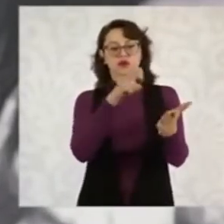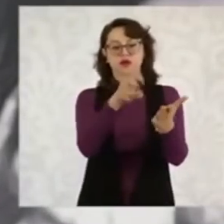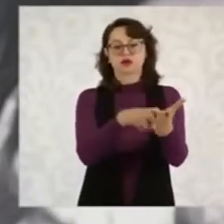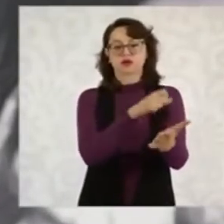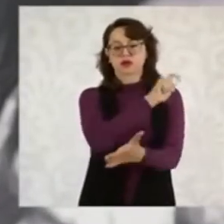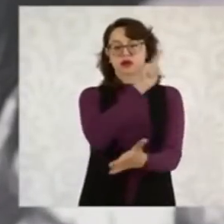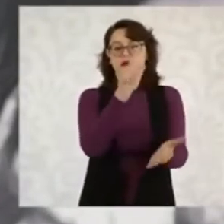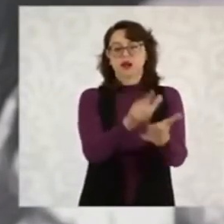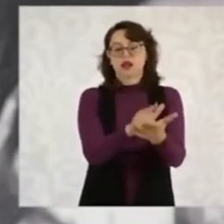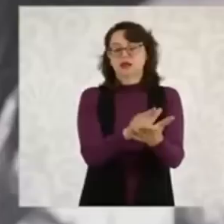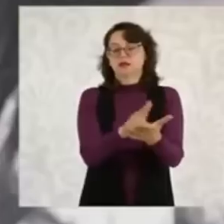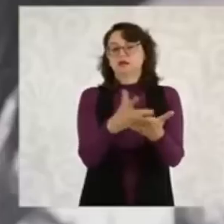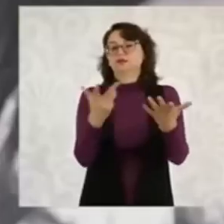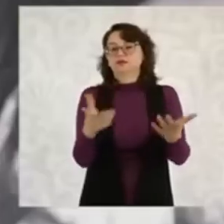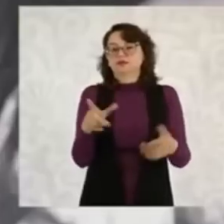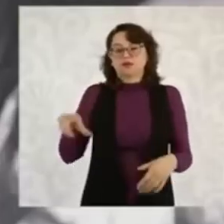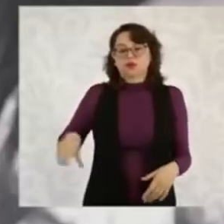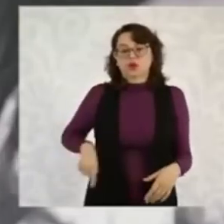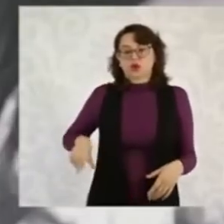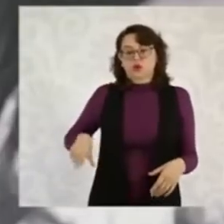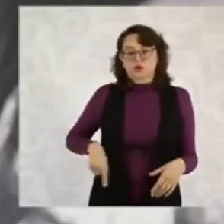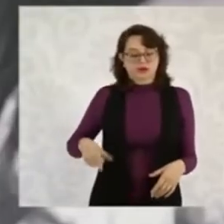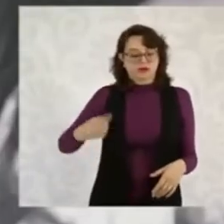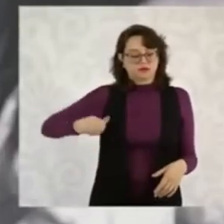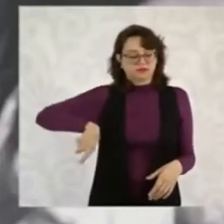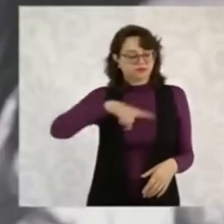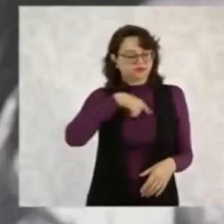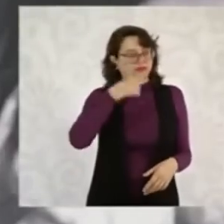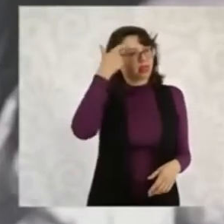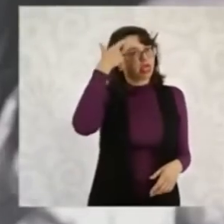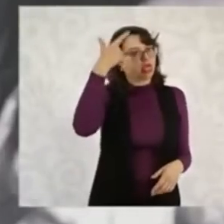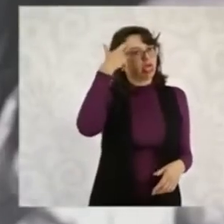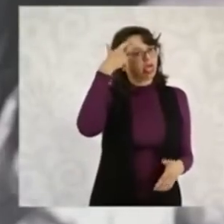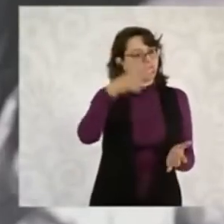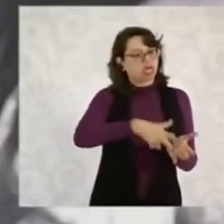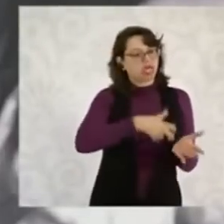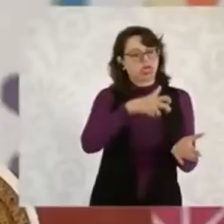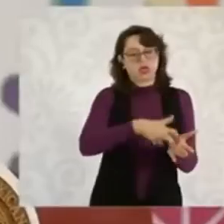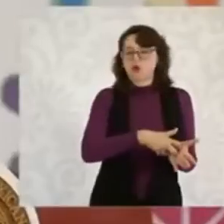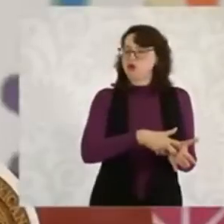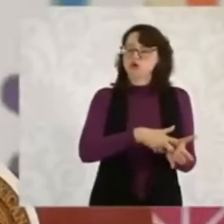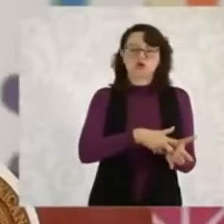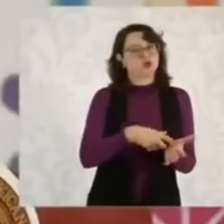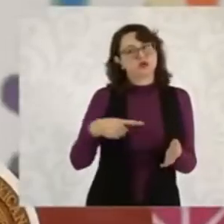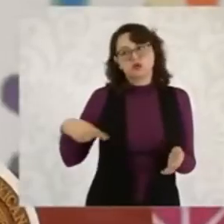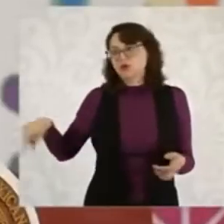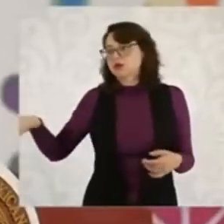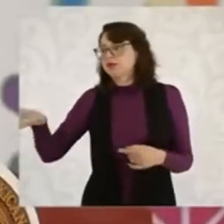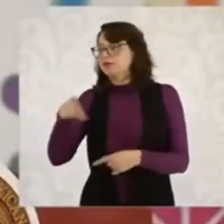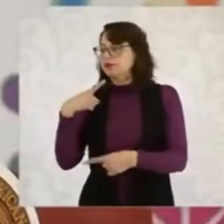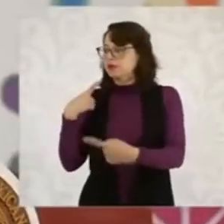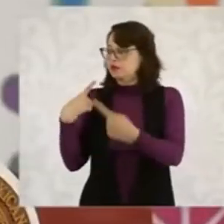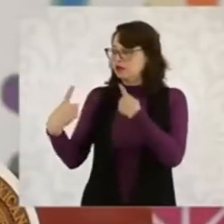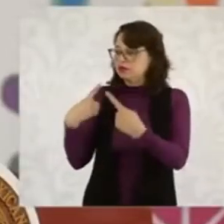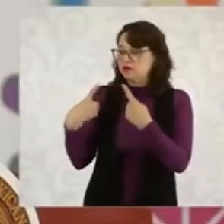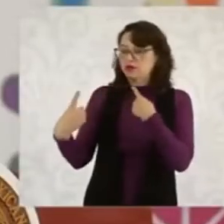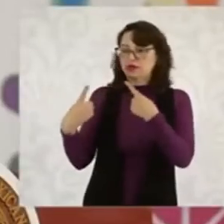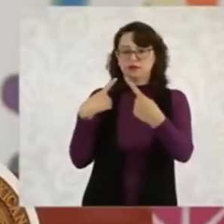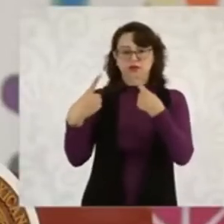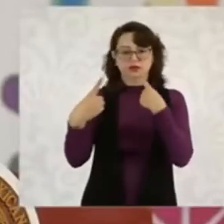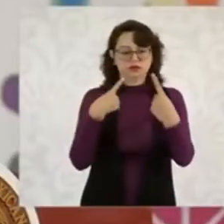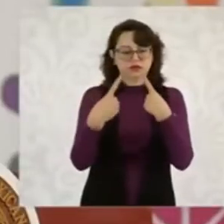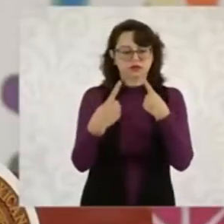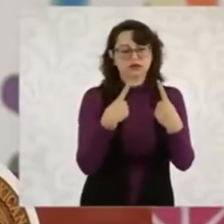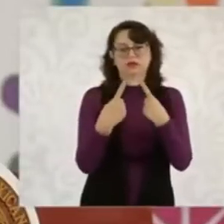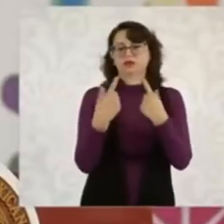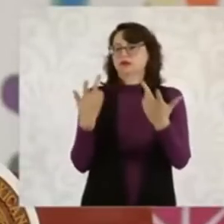sentido construida desde el escritorio, sino también, como les digo, a partir del diálogo de las personas que